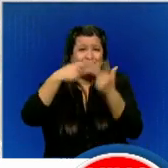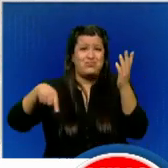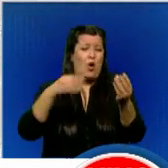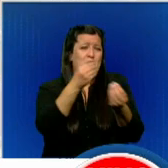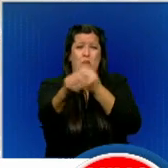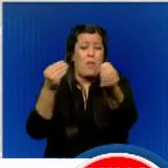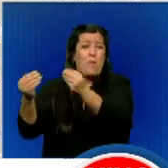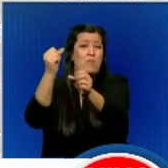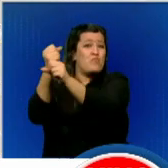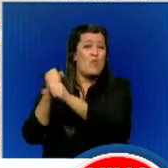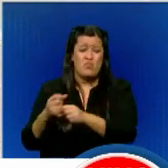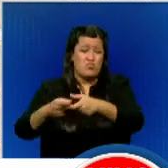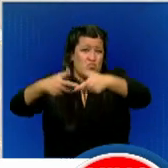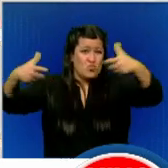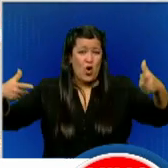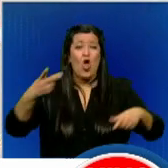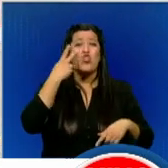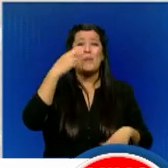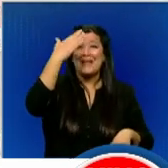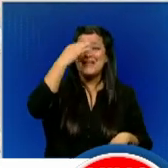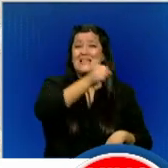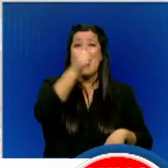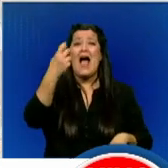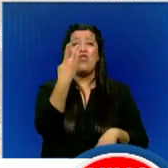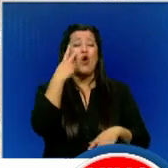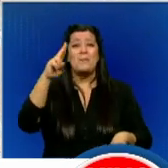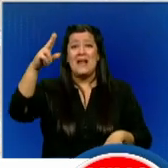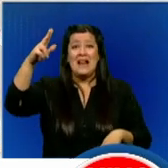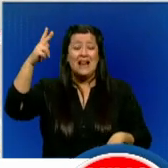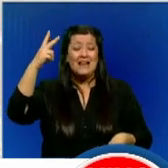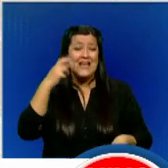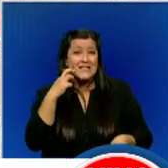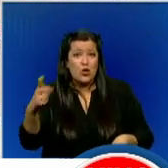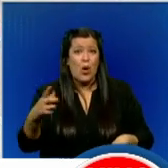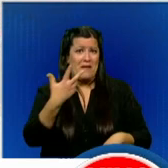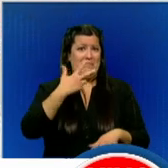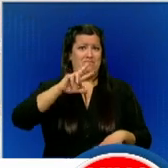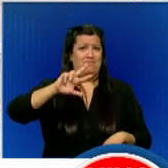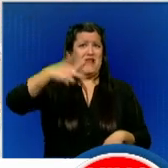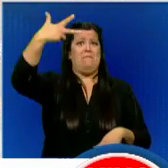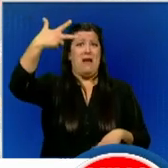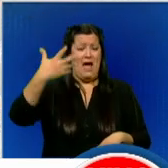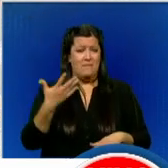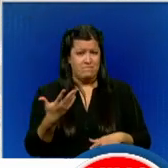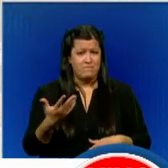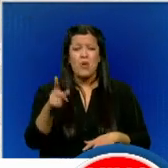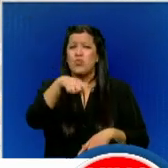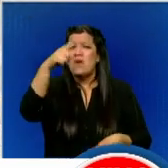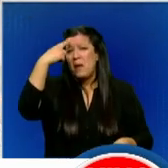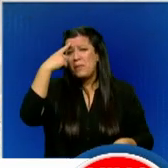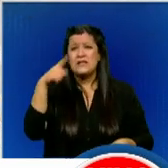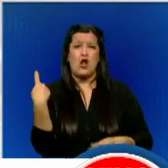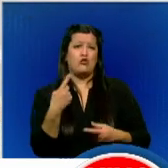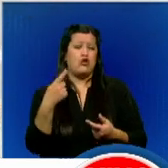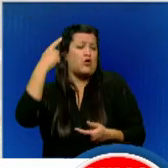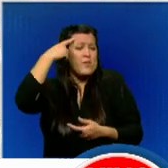trabajo desde el 2015 al 2019 los planes ya les explican argentinas porque los planes sociales que ustedes creen que nosotros si